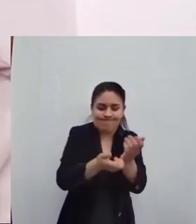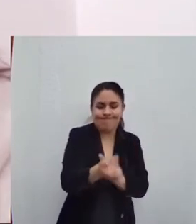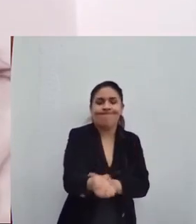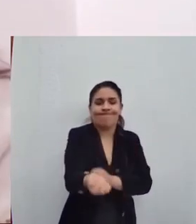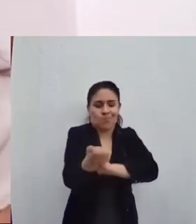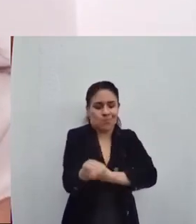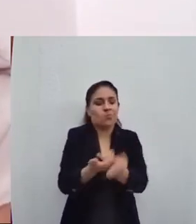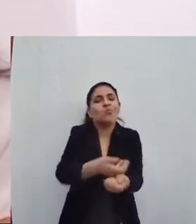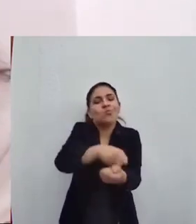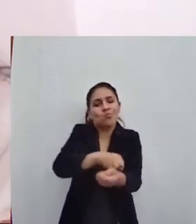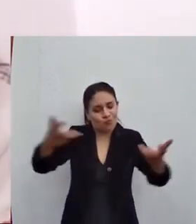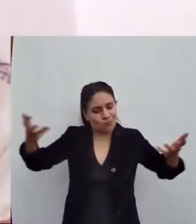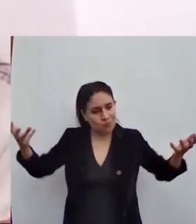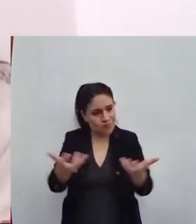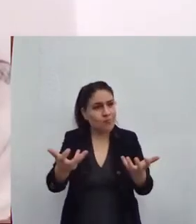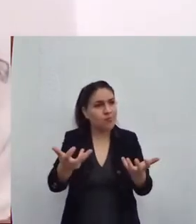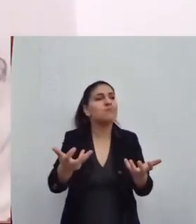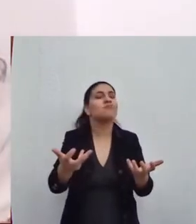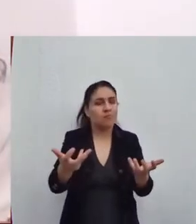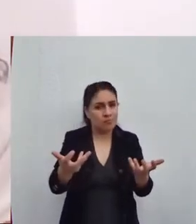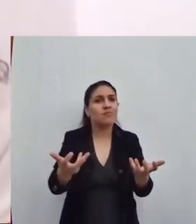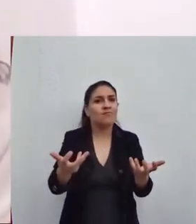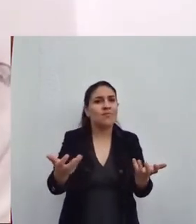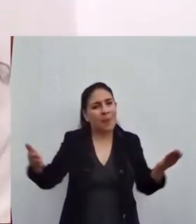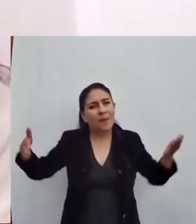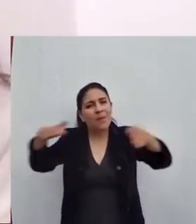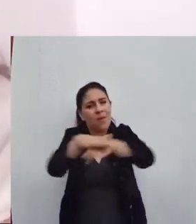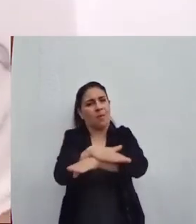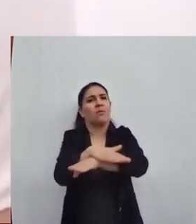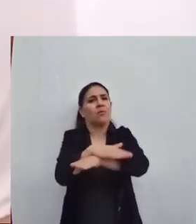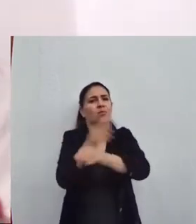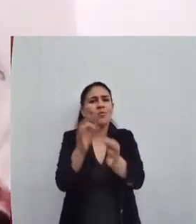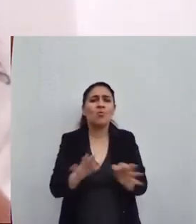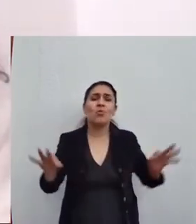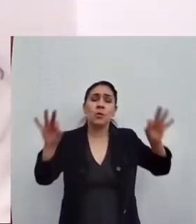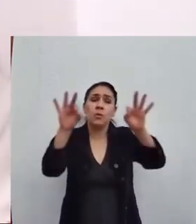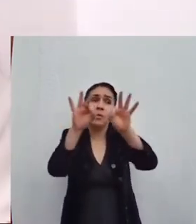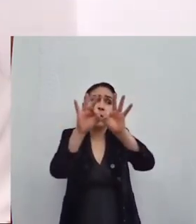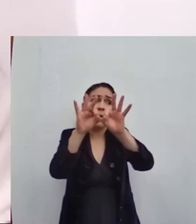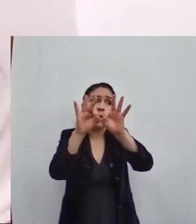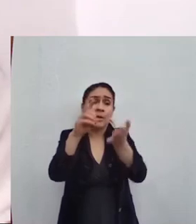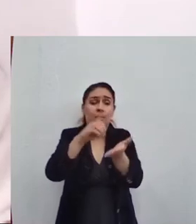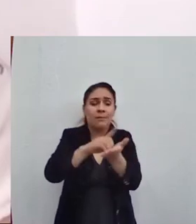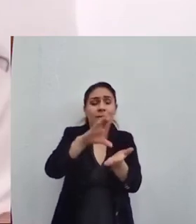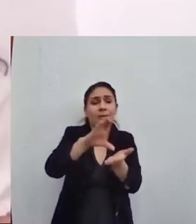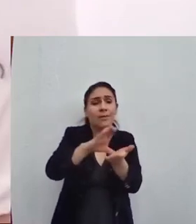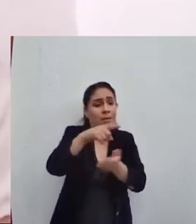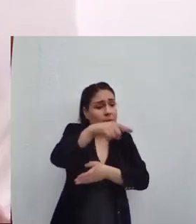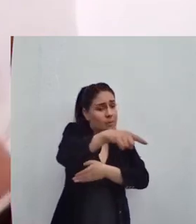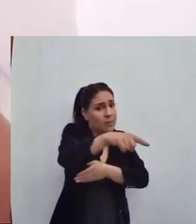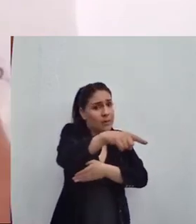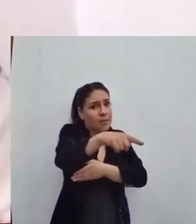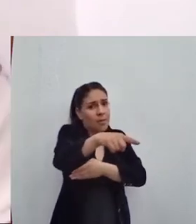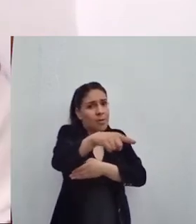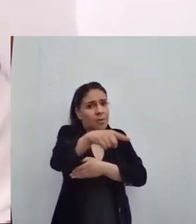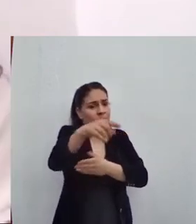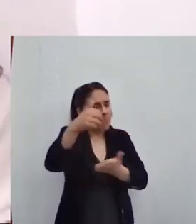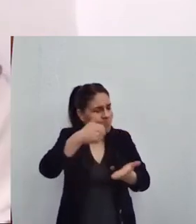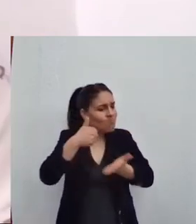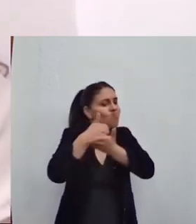a la parte donde verdaderamente estamos las personas con discapacidad, sin accesibilidad, sin